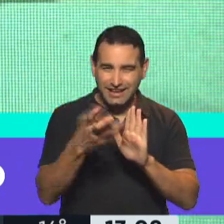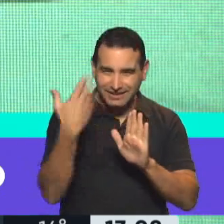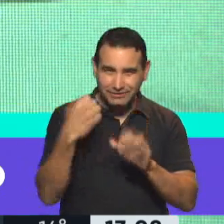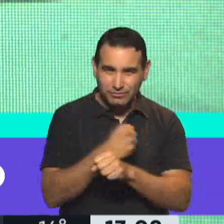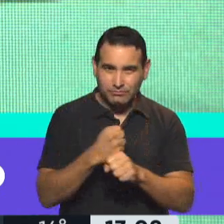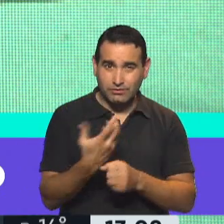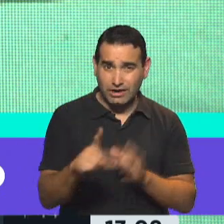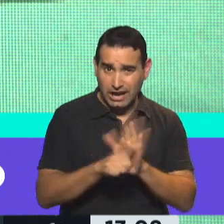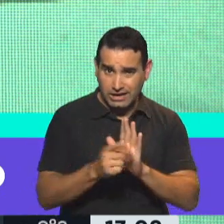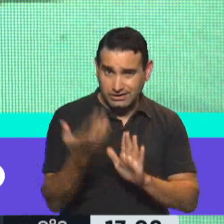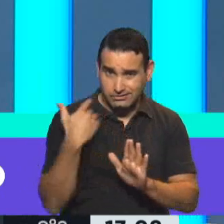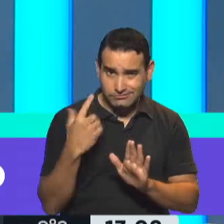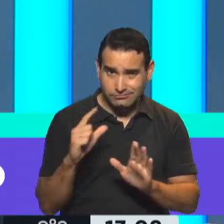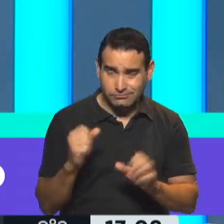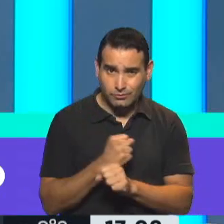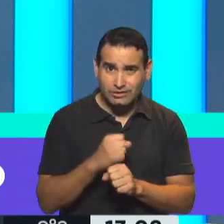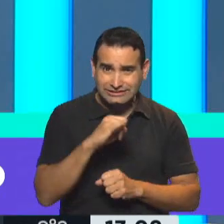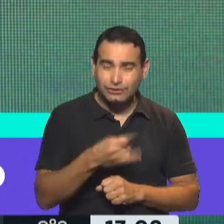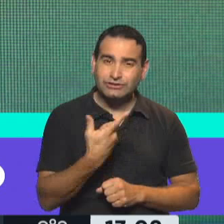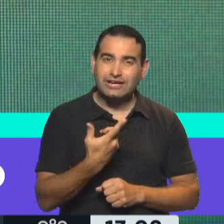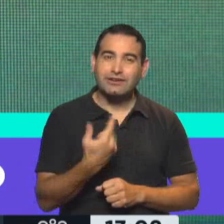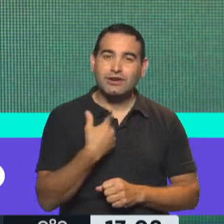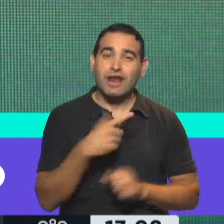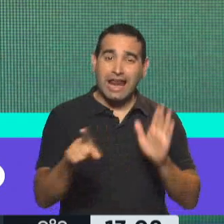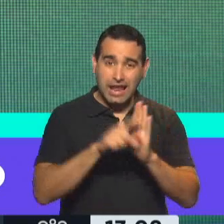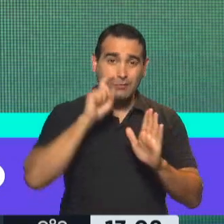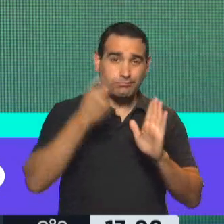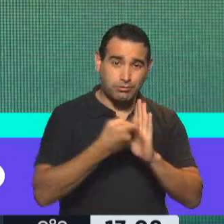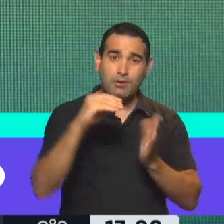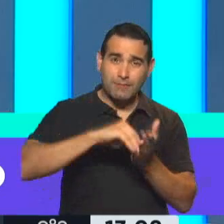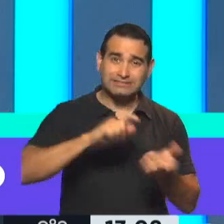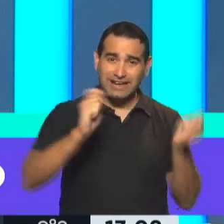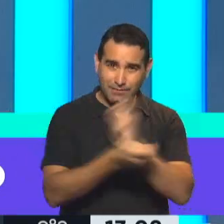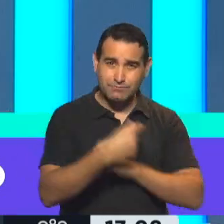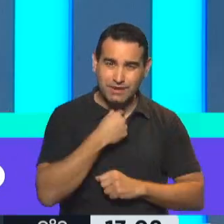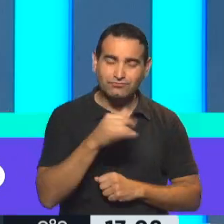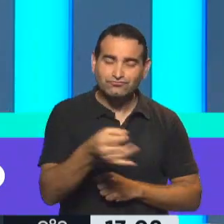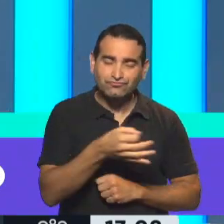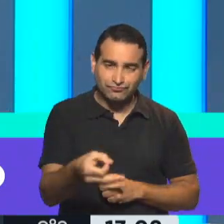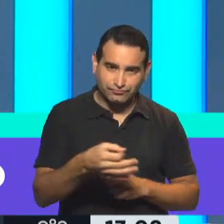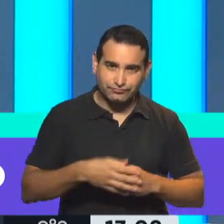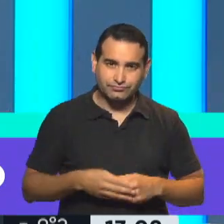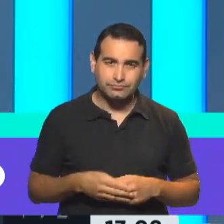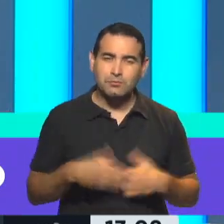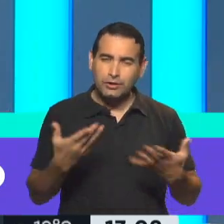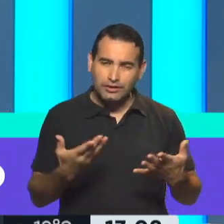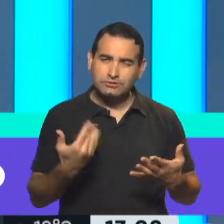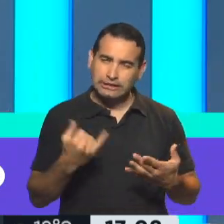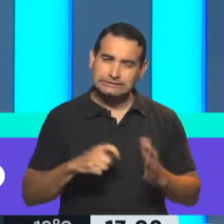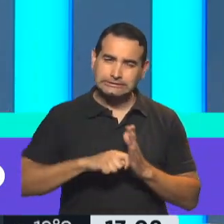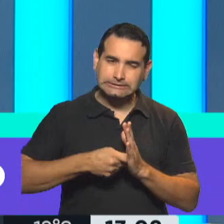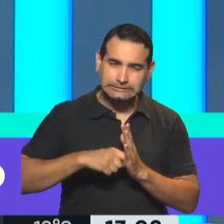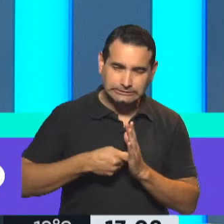en claro no solamente no la están cumpliendo sino que la quieren cambiar exactamente y por eso hay una presión